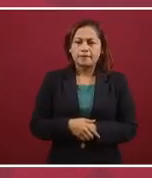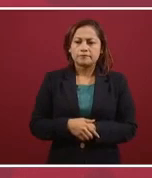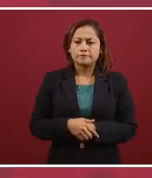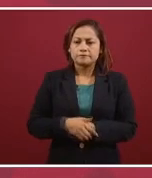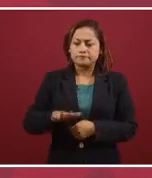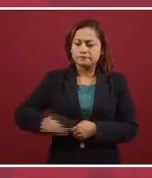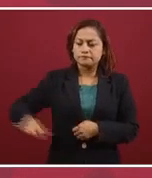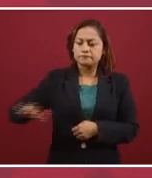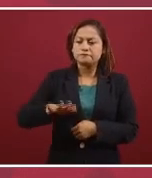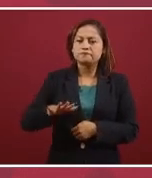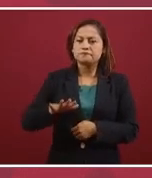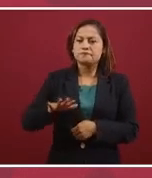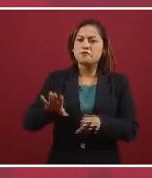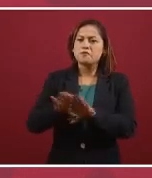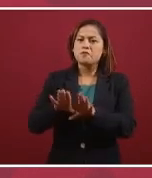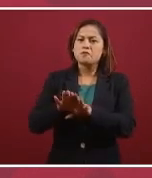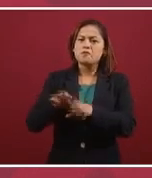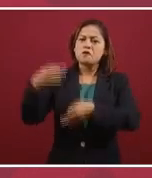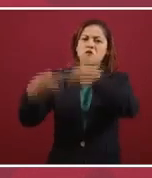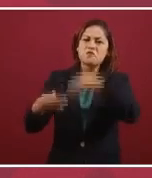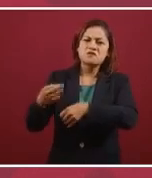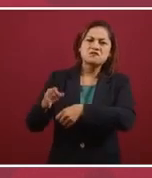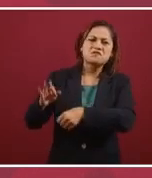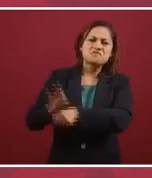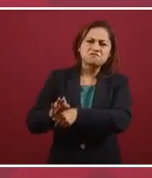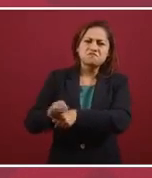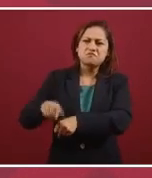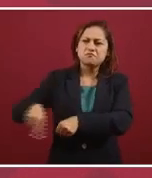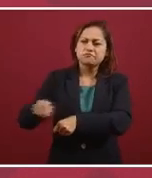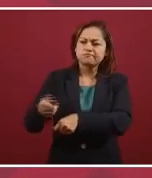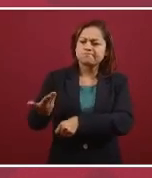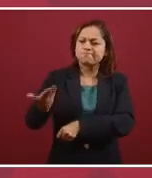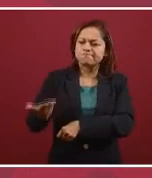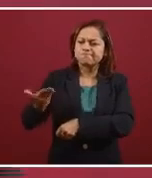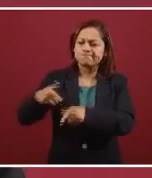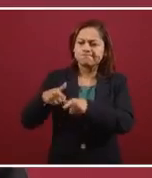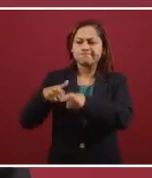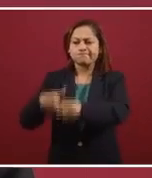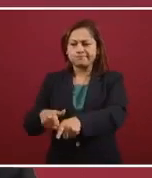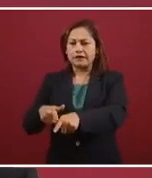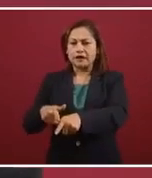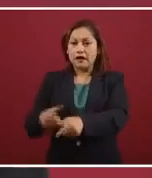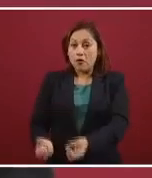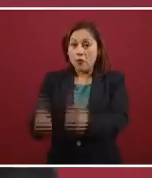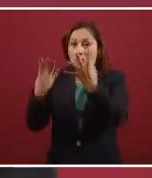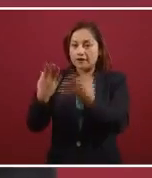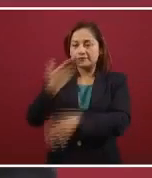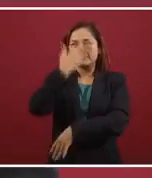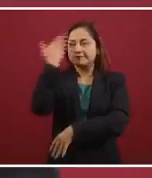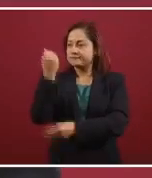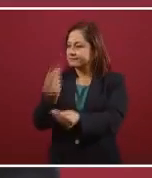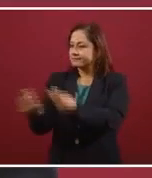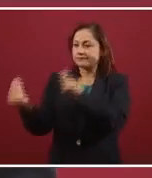y amparos masivos ya no sé ni cuántos pero